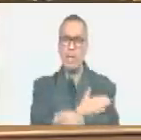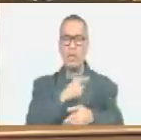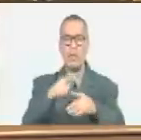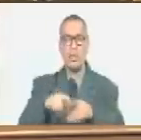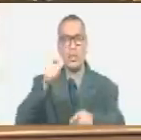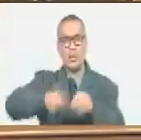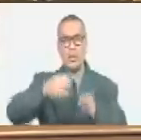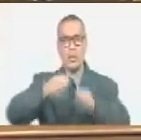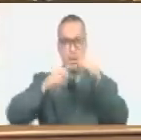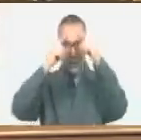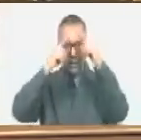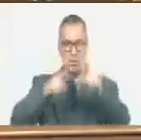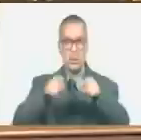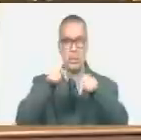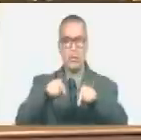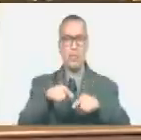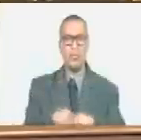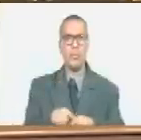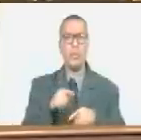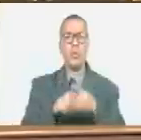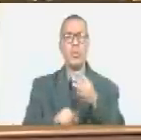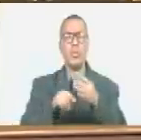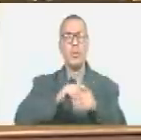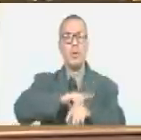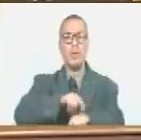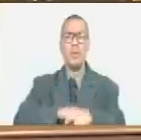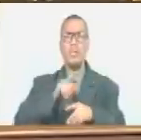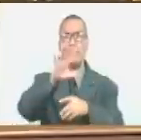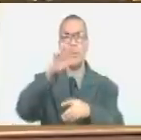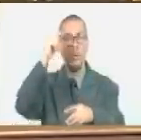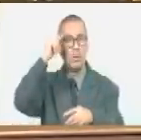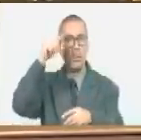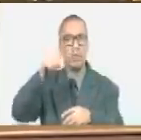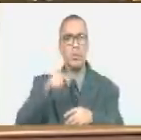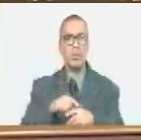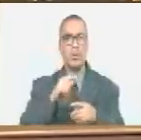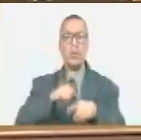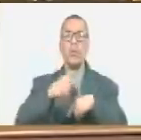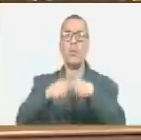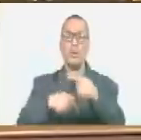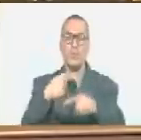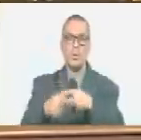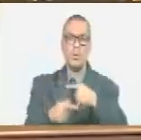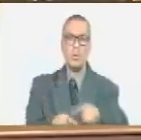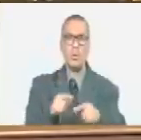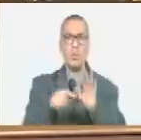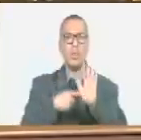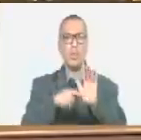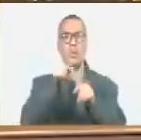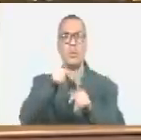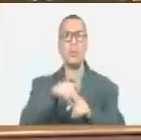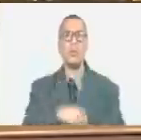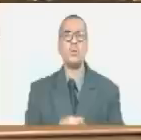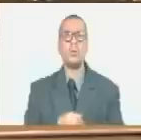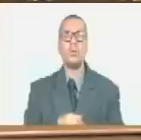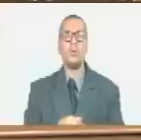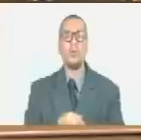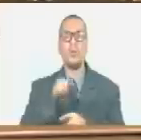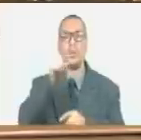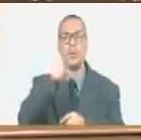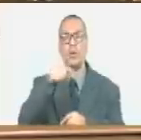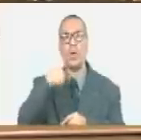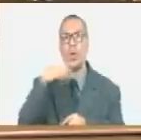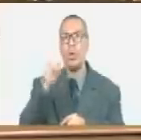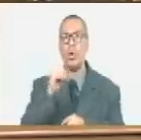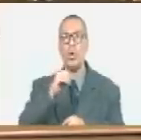que dictó la decisión dentro del término de 5 días contados a partir de su publicación, cuando él